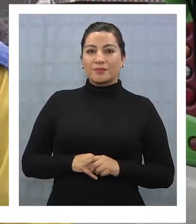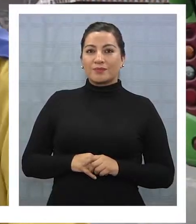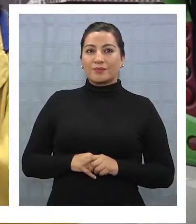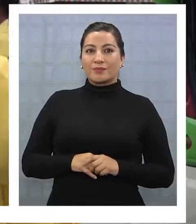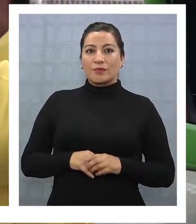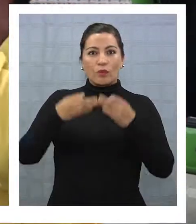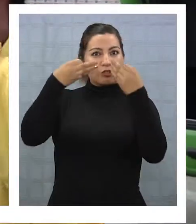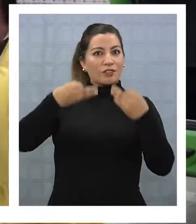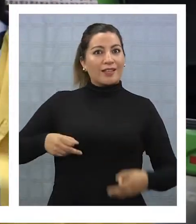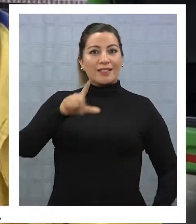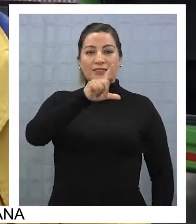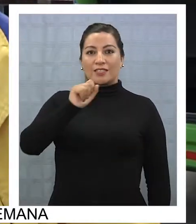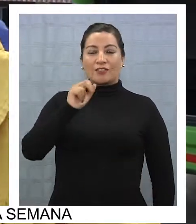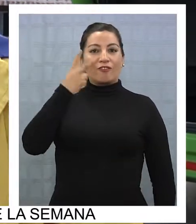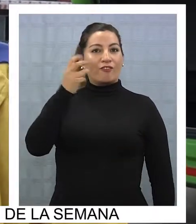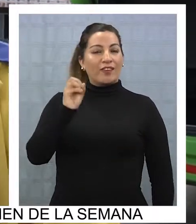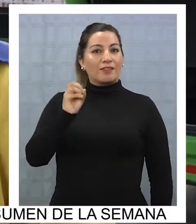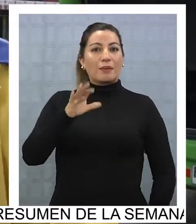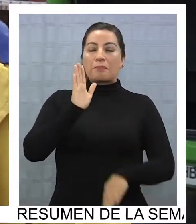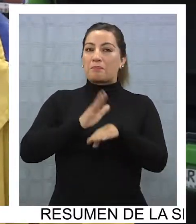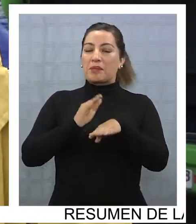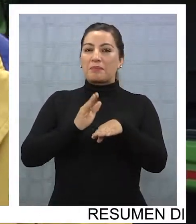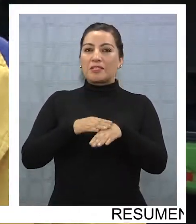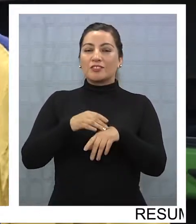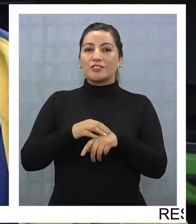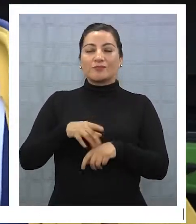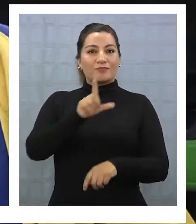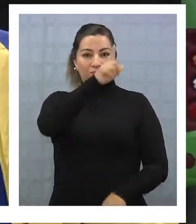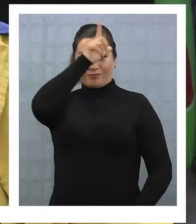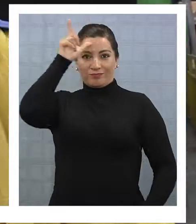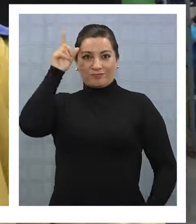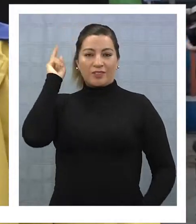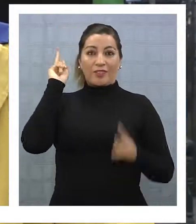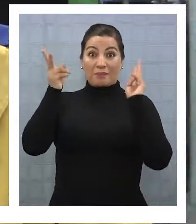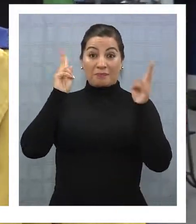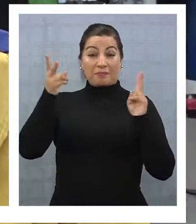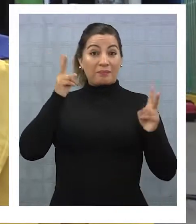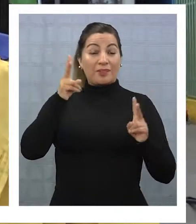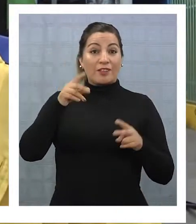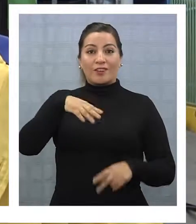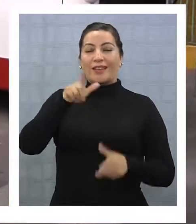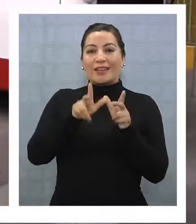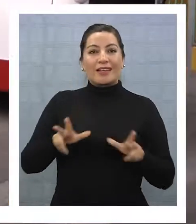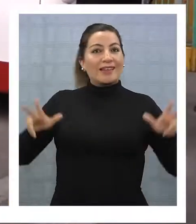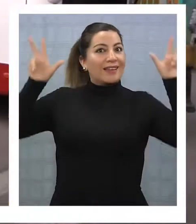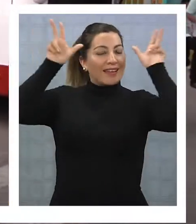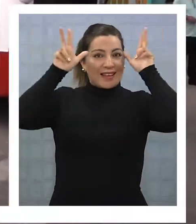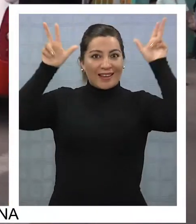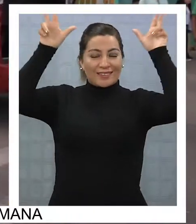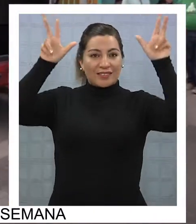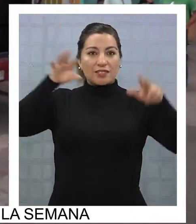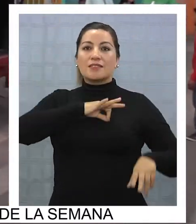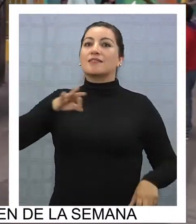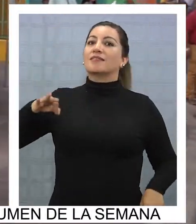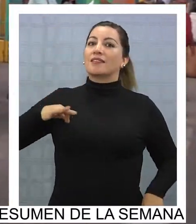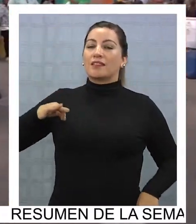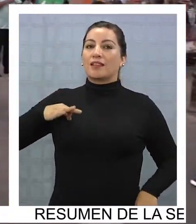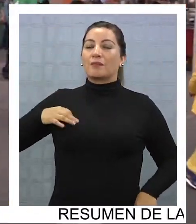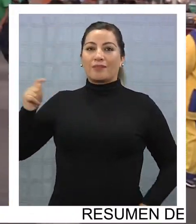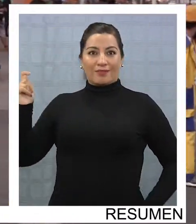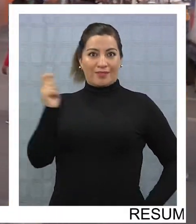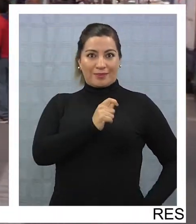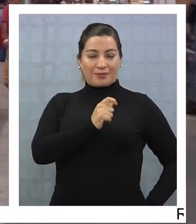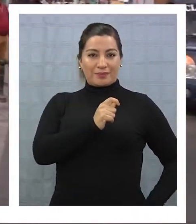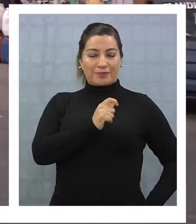Un total de 720 permisos para transporte de pasajeros a La Tirana extendió este año la Seremi del sector de